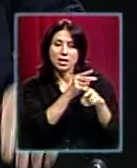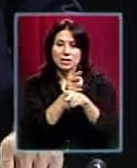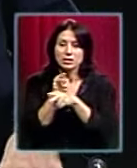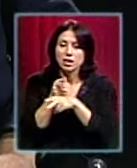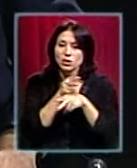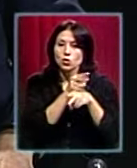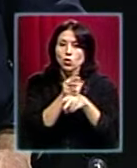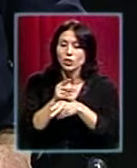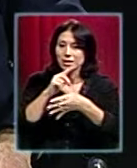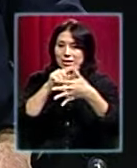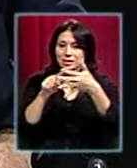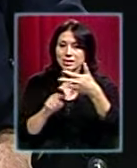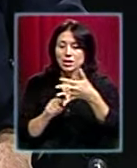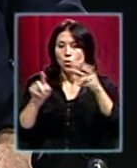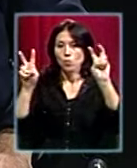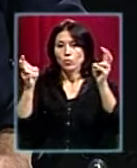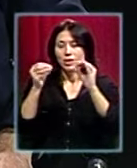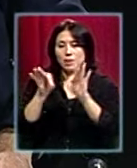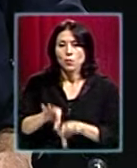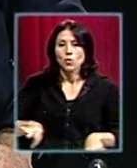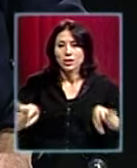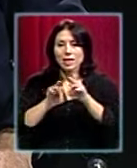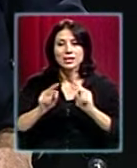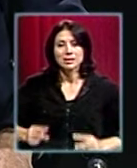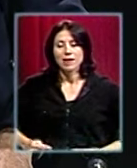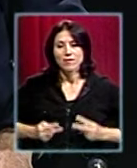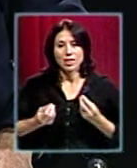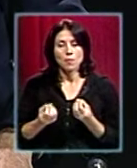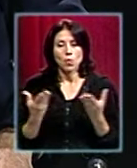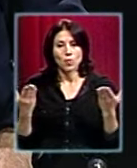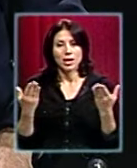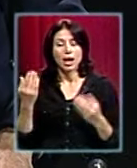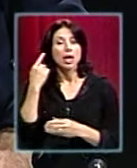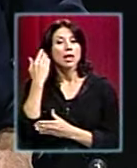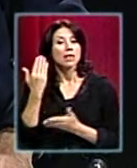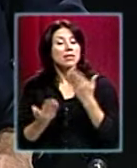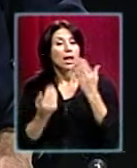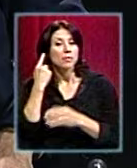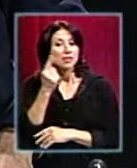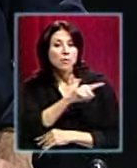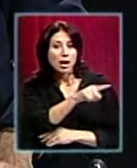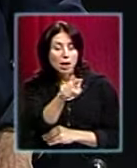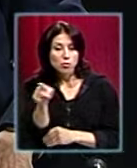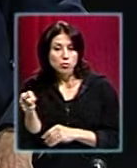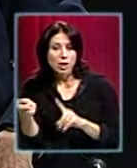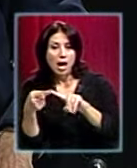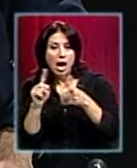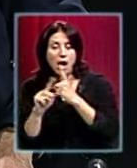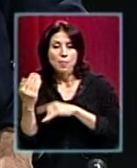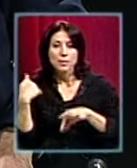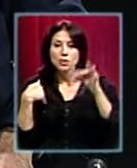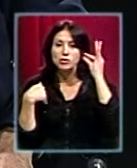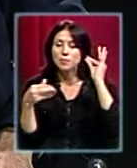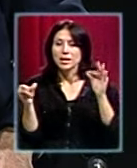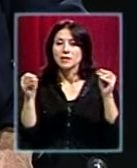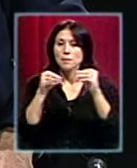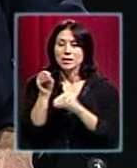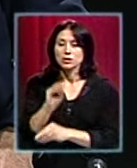aspectos importantes de la vida pública, y tal vez para las amigas y amigos más jóvenes que no conocen